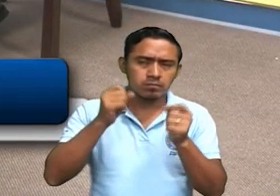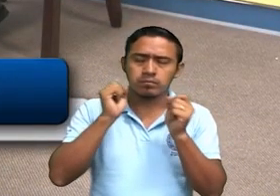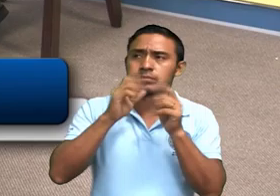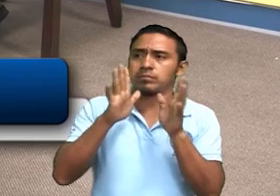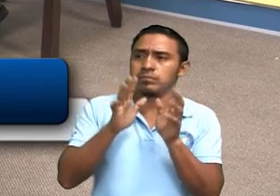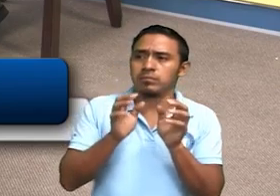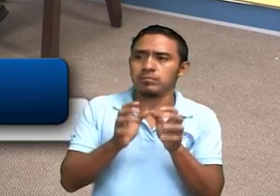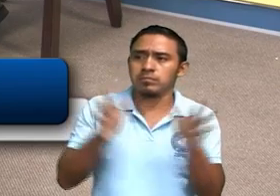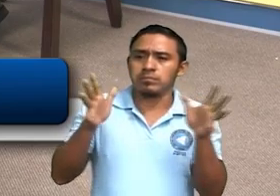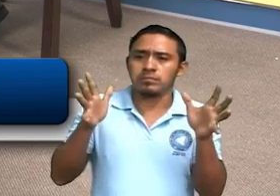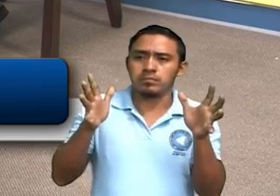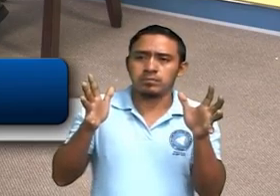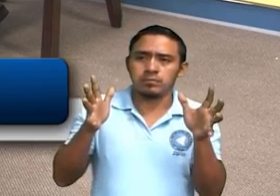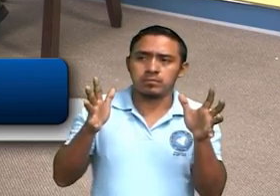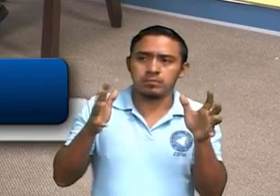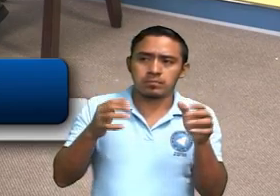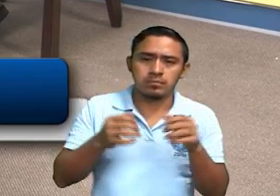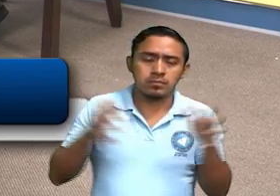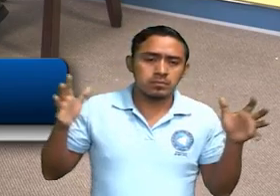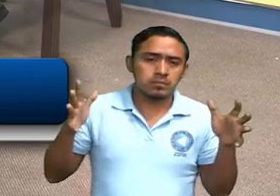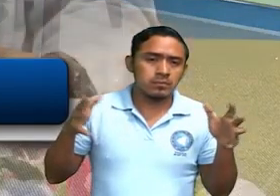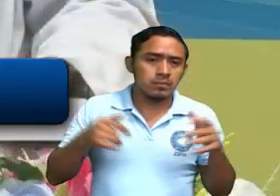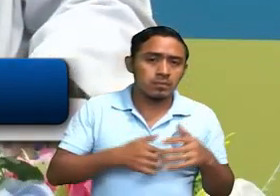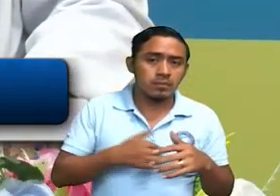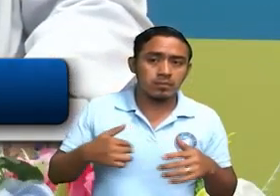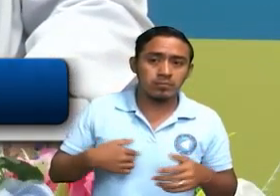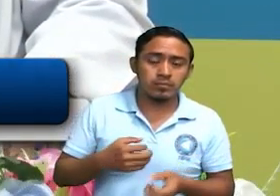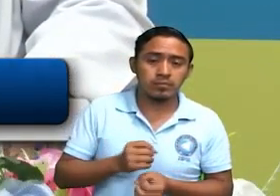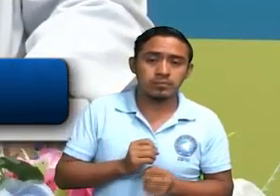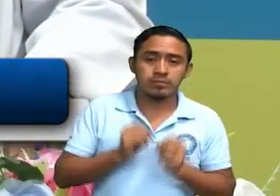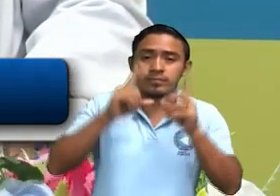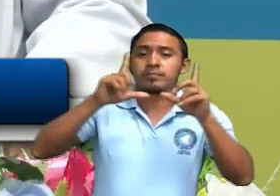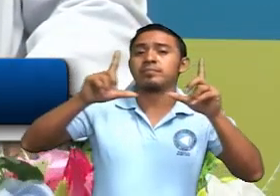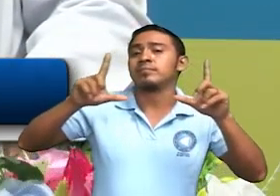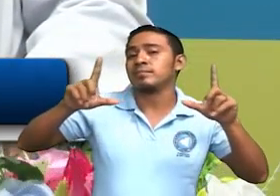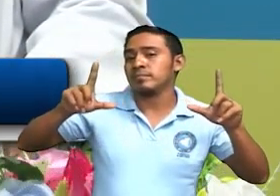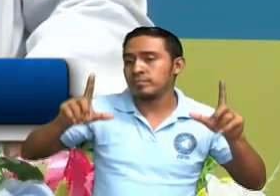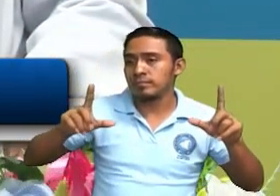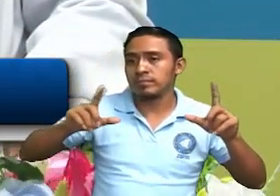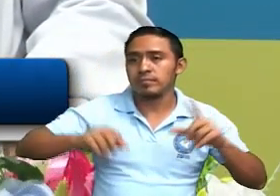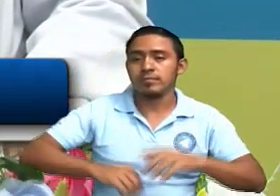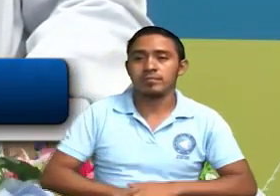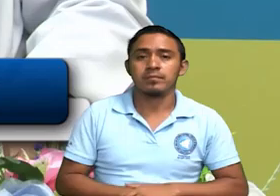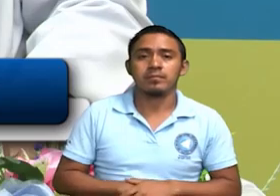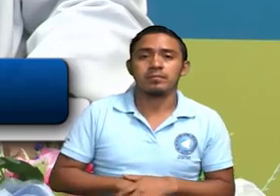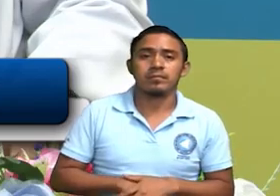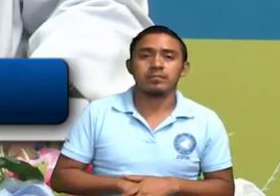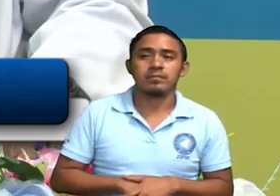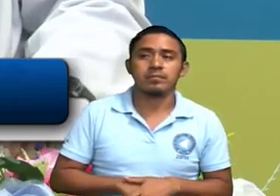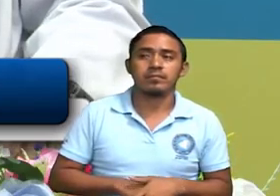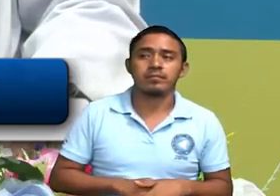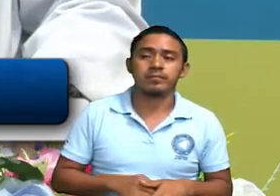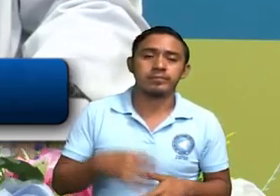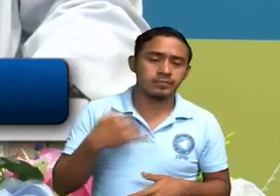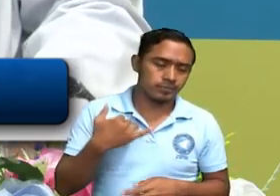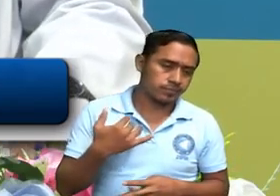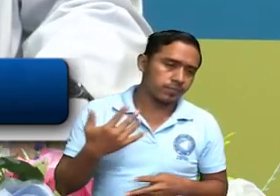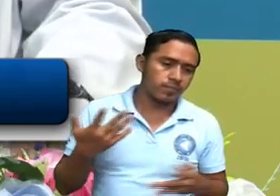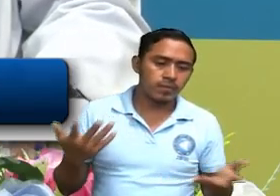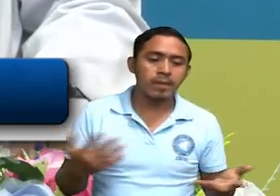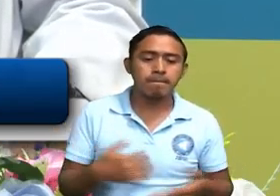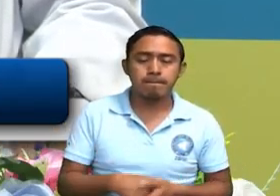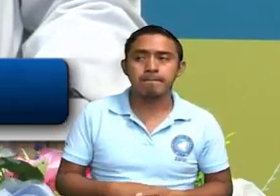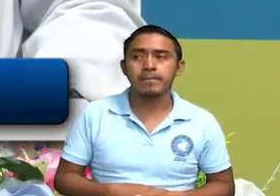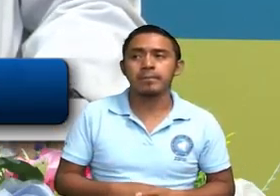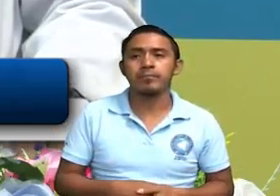sus manos, sus brazos, extenderlos, ¿verdad? Porque se asustó. ¿Ves? O sí, básicamente,